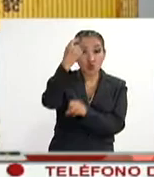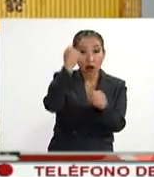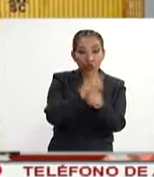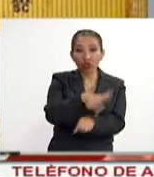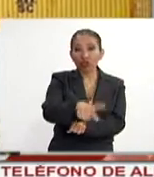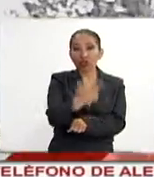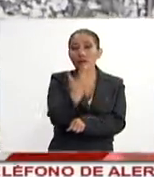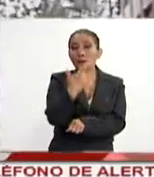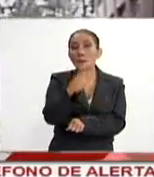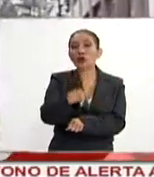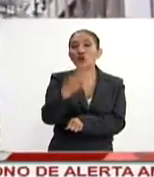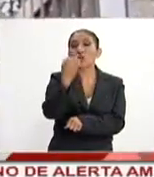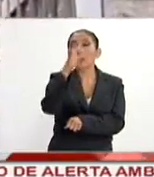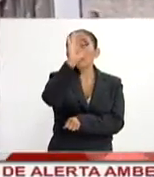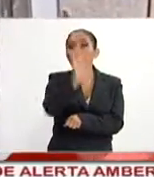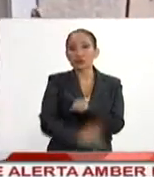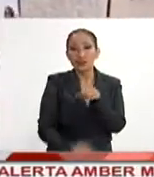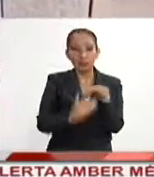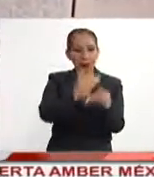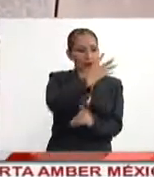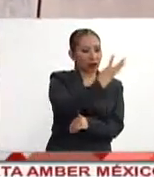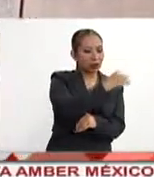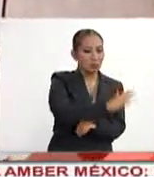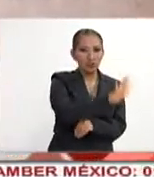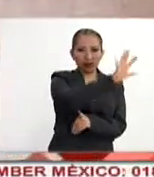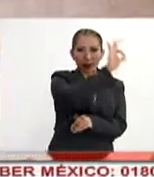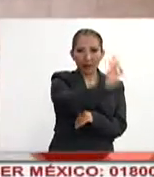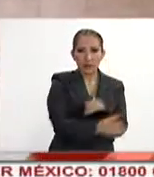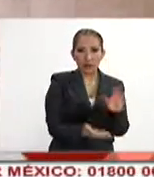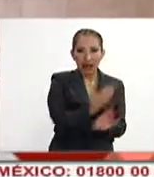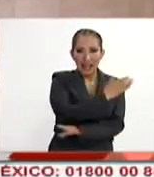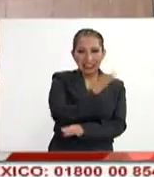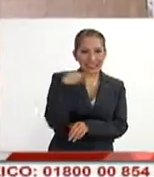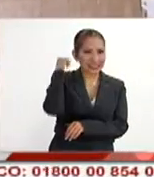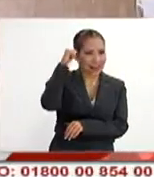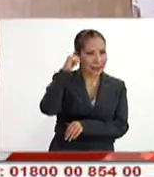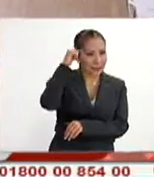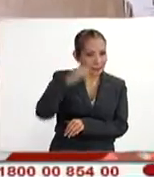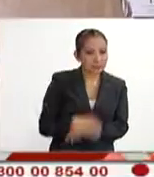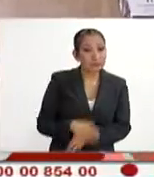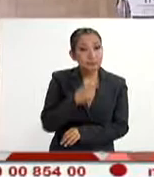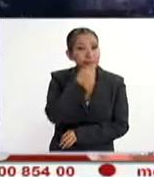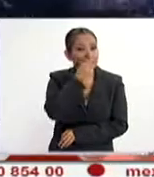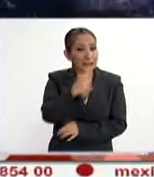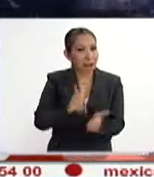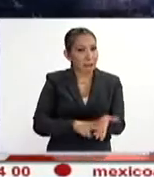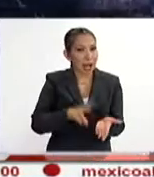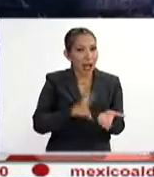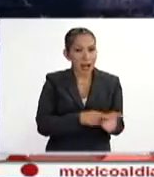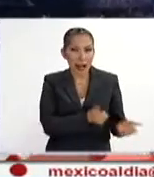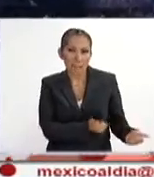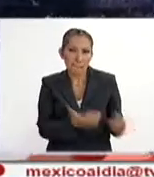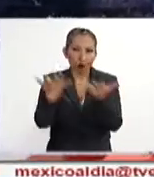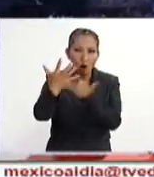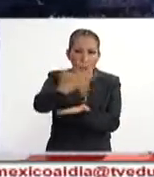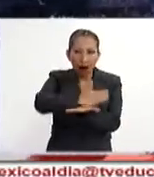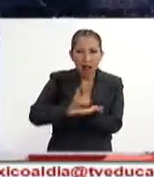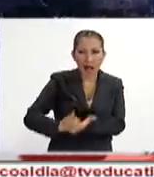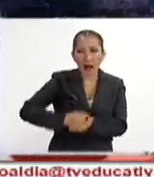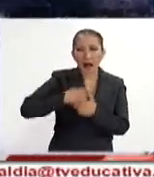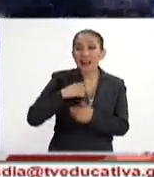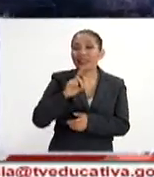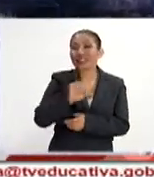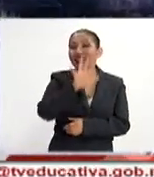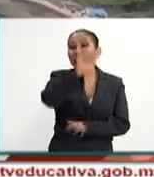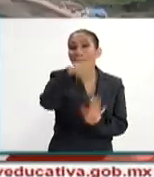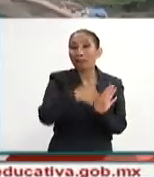de 12.9% por encima del 4.5% reportado en abril. Precisó que el valor de las exportaciones de las mercancías fue de